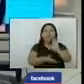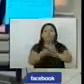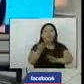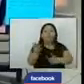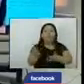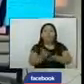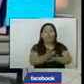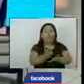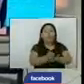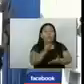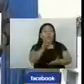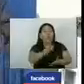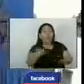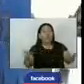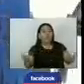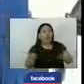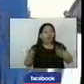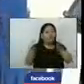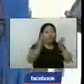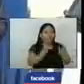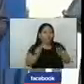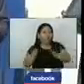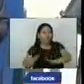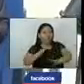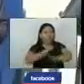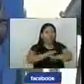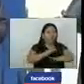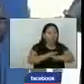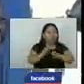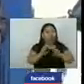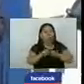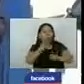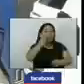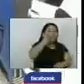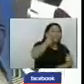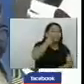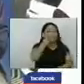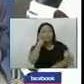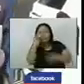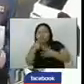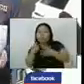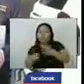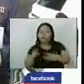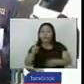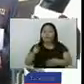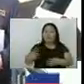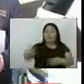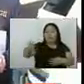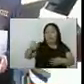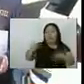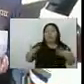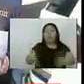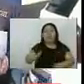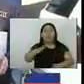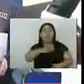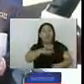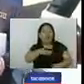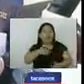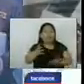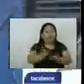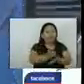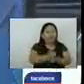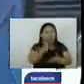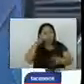recaudación tributaria han sido el plan anticontrabando y el plan antievasión. Solo en este último se han recuperado e